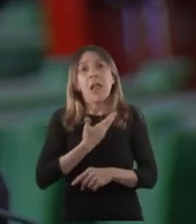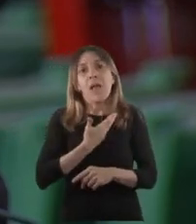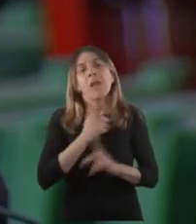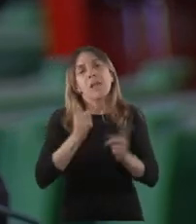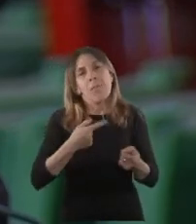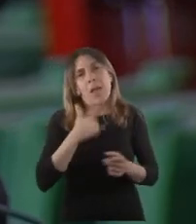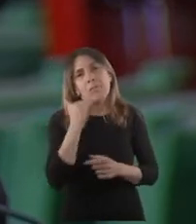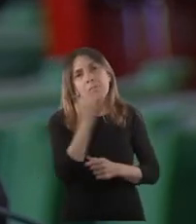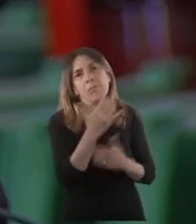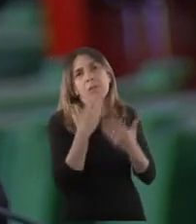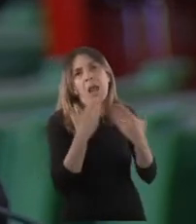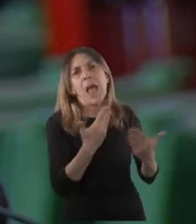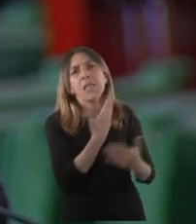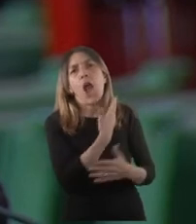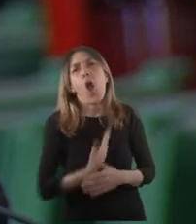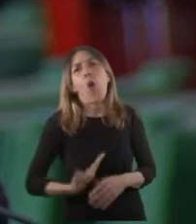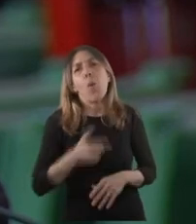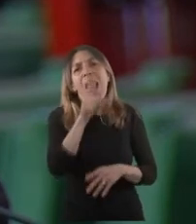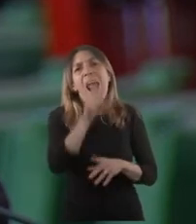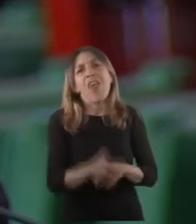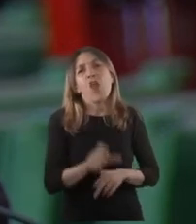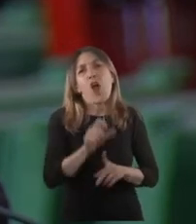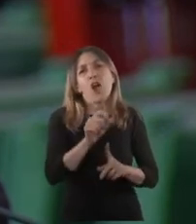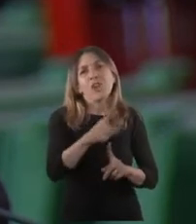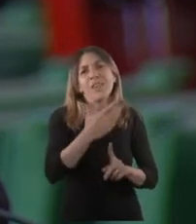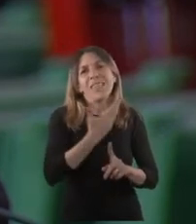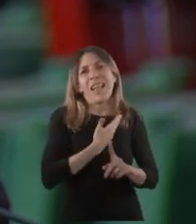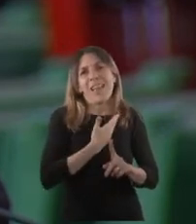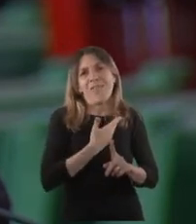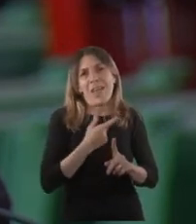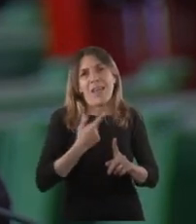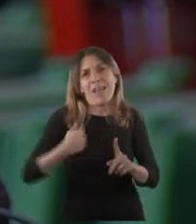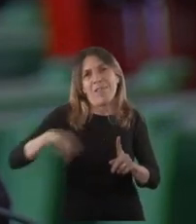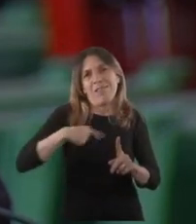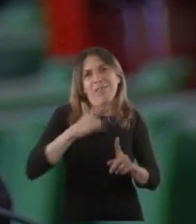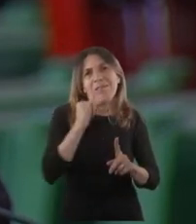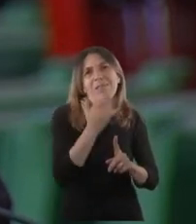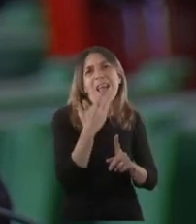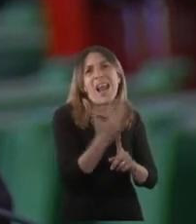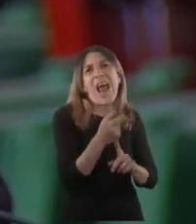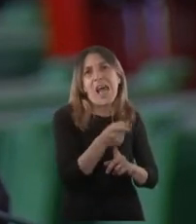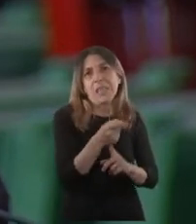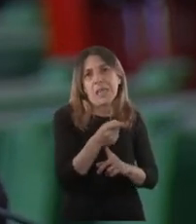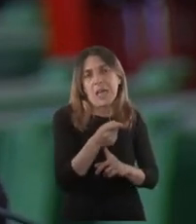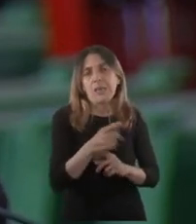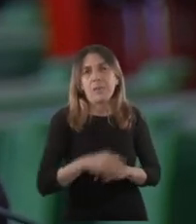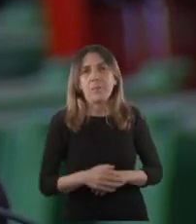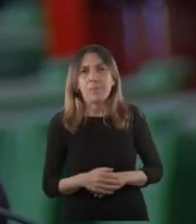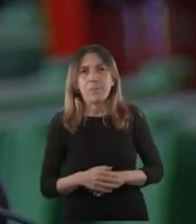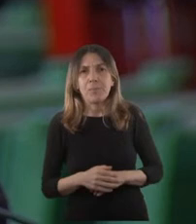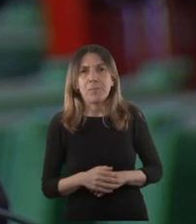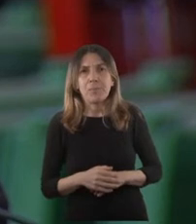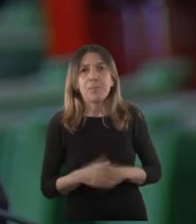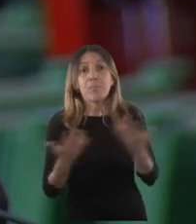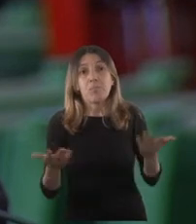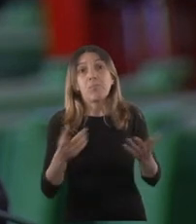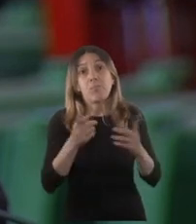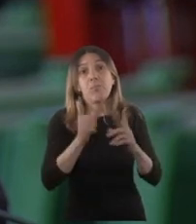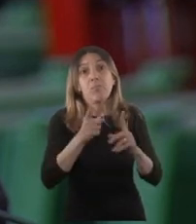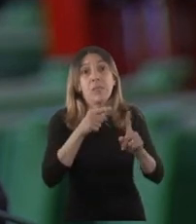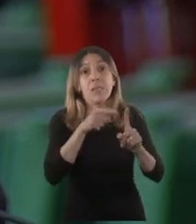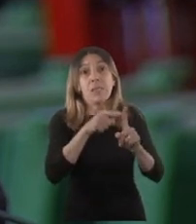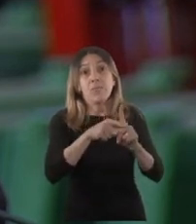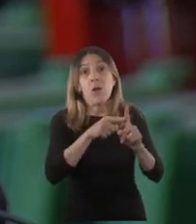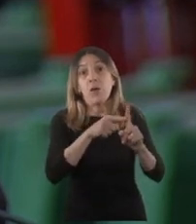a nuestro gobernador que a través de quien está